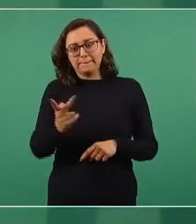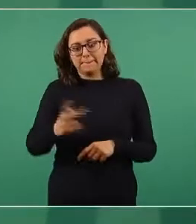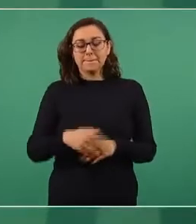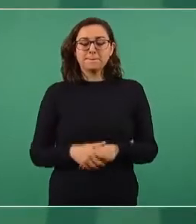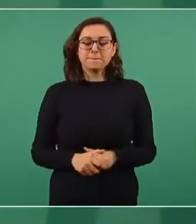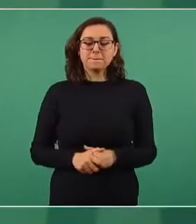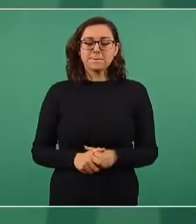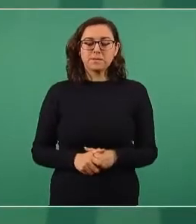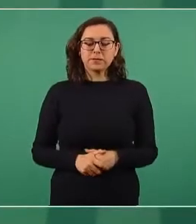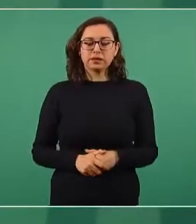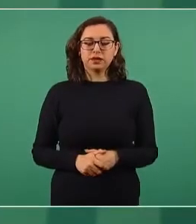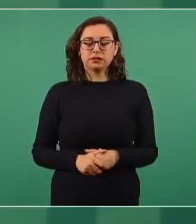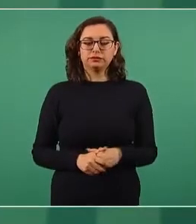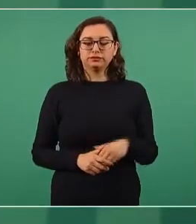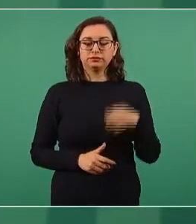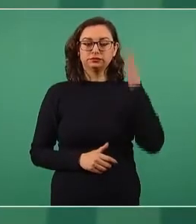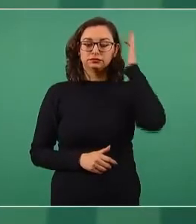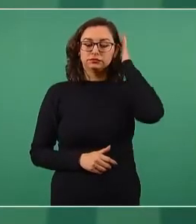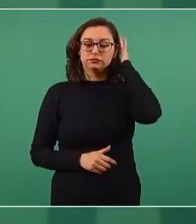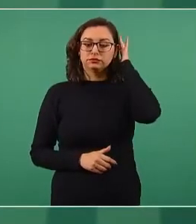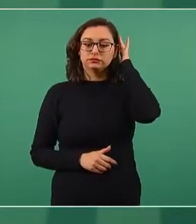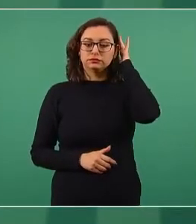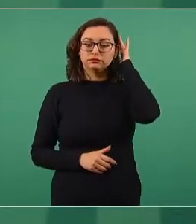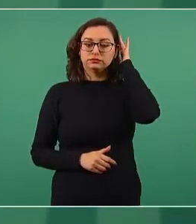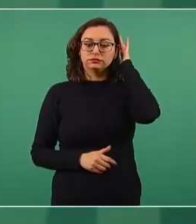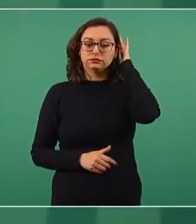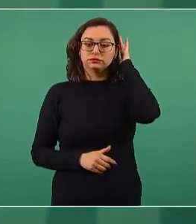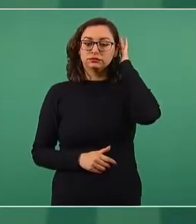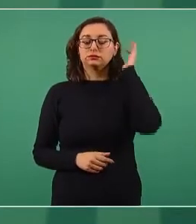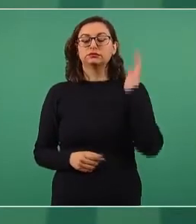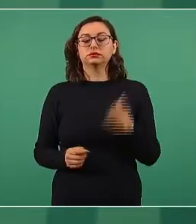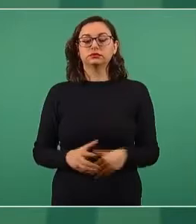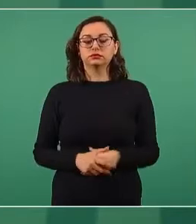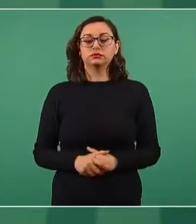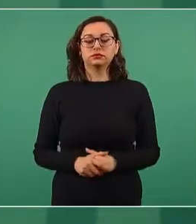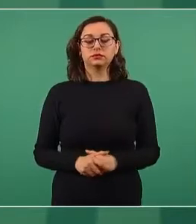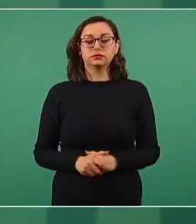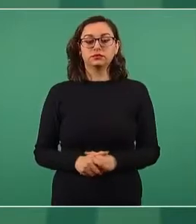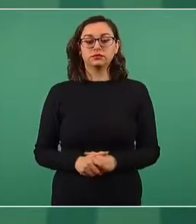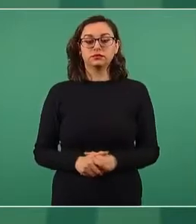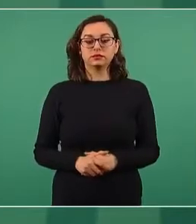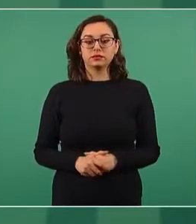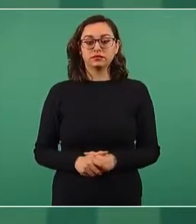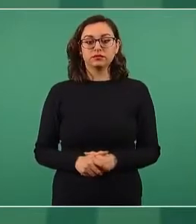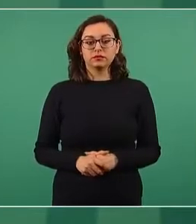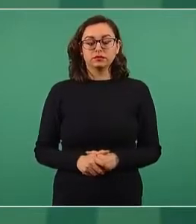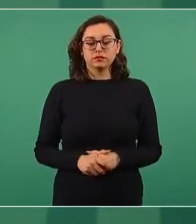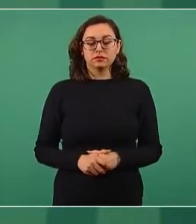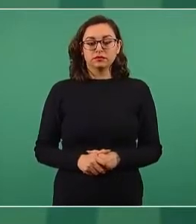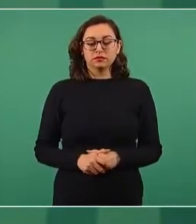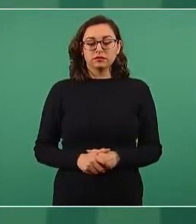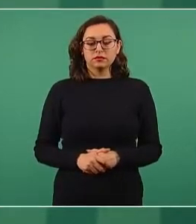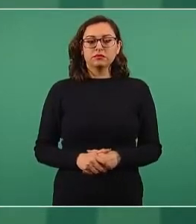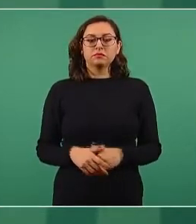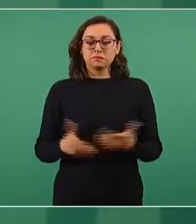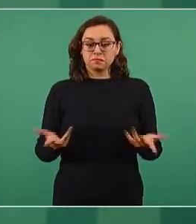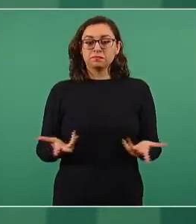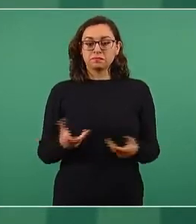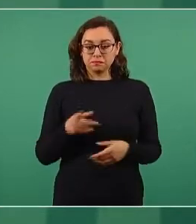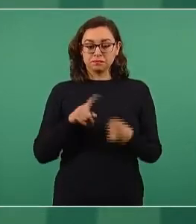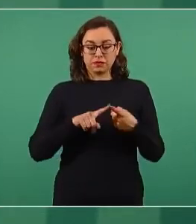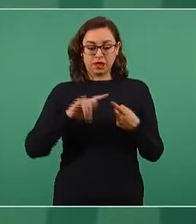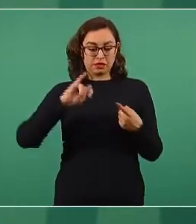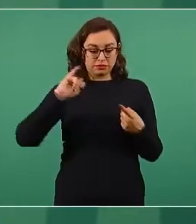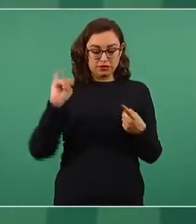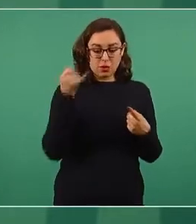Bueno, hemos nosotros promovido vacunación en la zona limítrofe. Eso ha ocurrido en Tijuana y